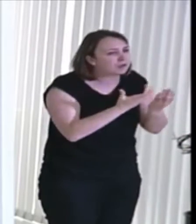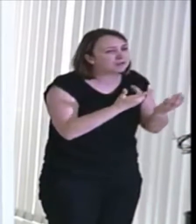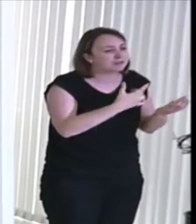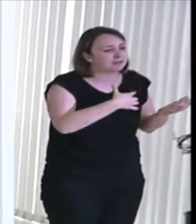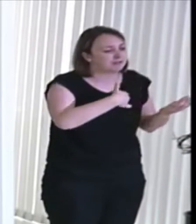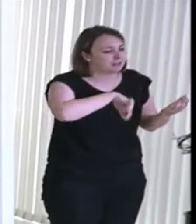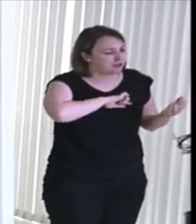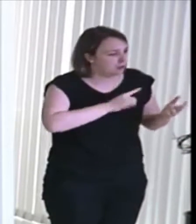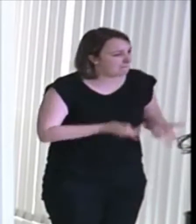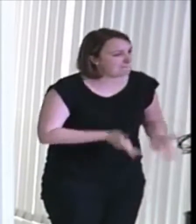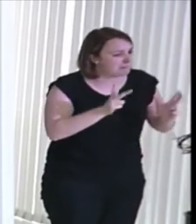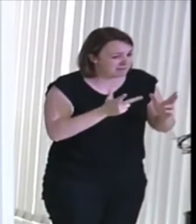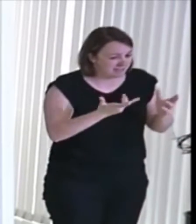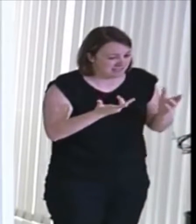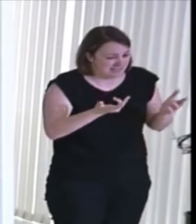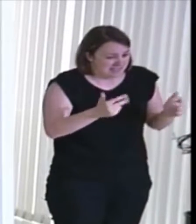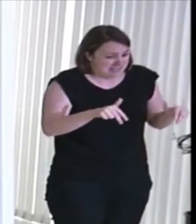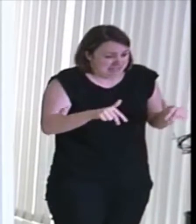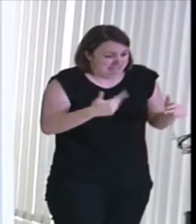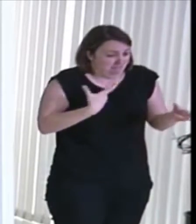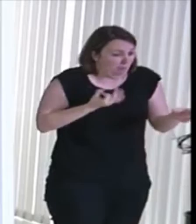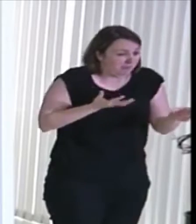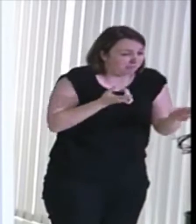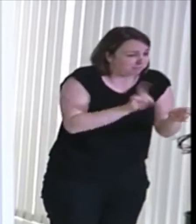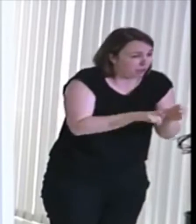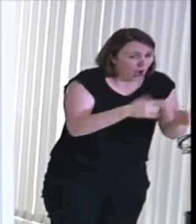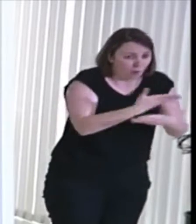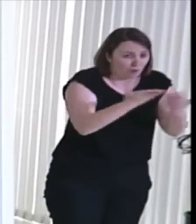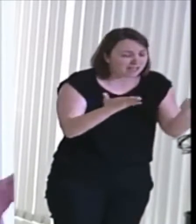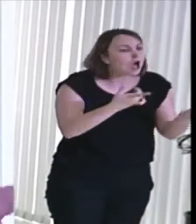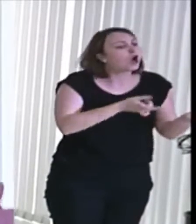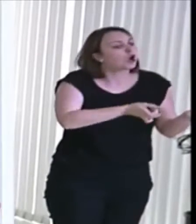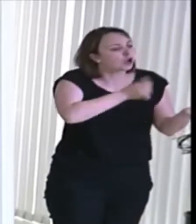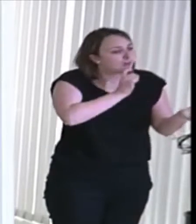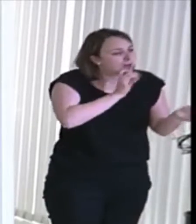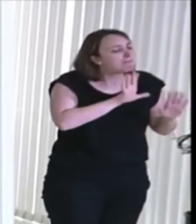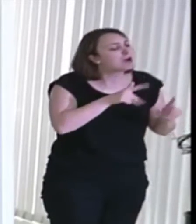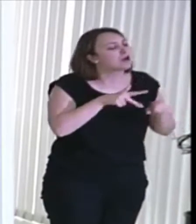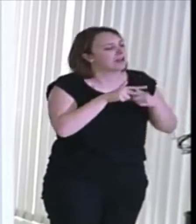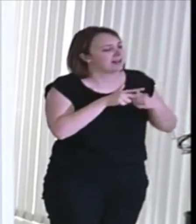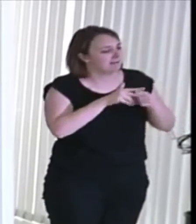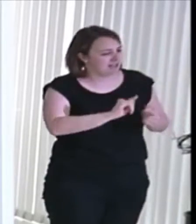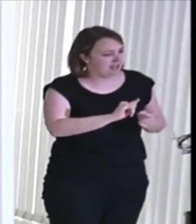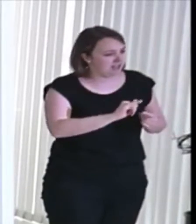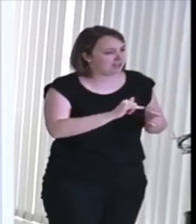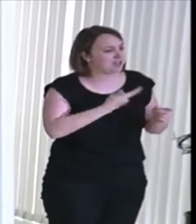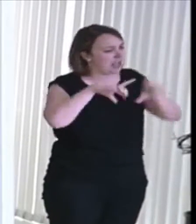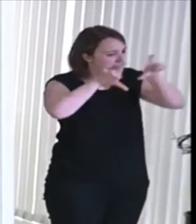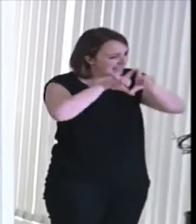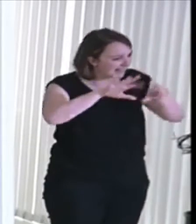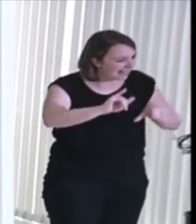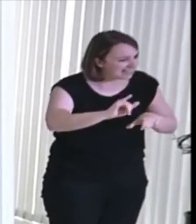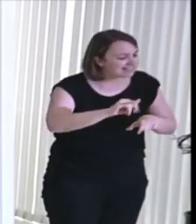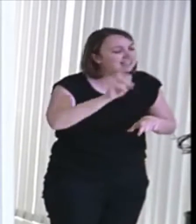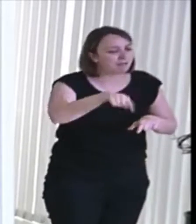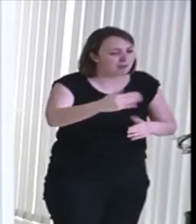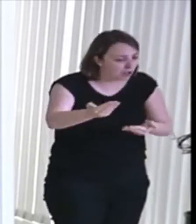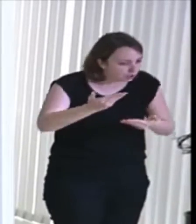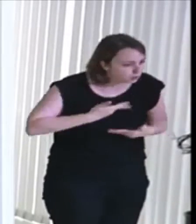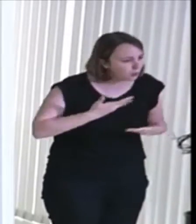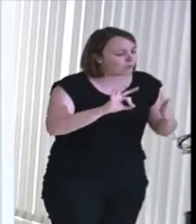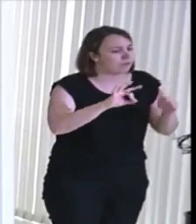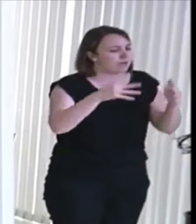permite entrar a todo el mundo, pero es muy complicado, pero hay herramientas, hay organizaciones que te permiten y te ayudan